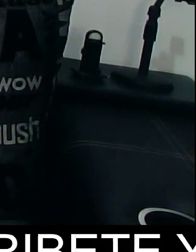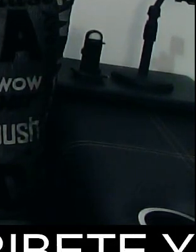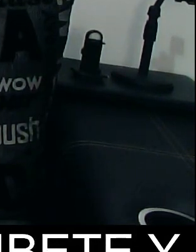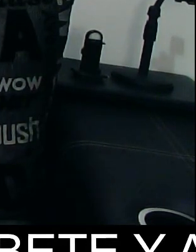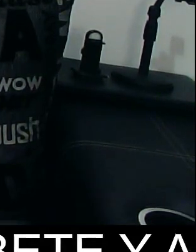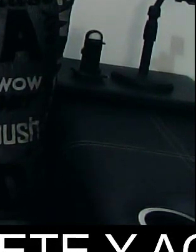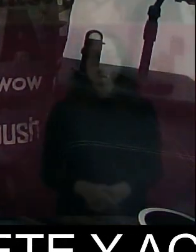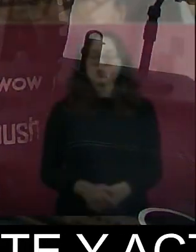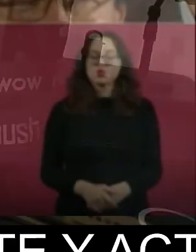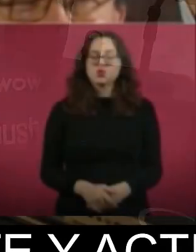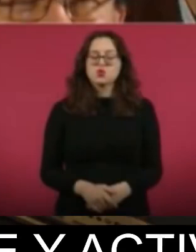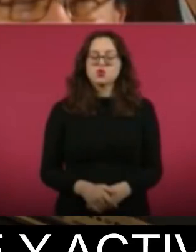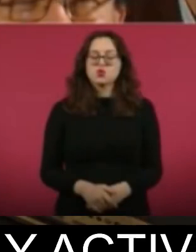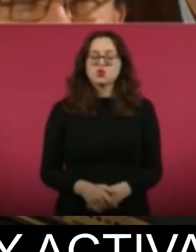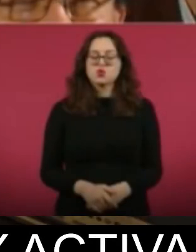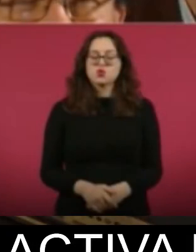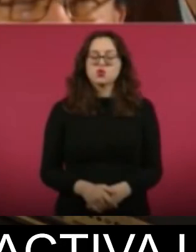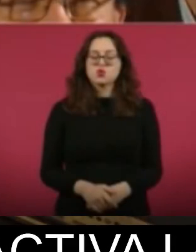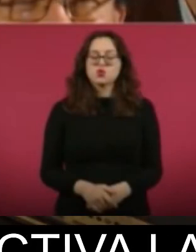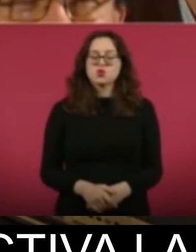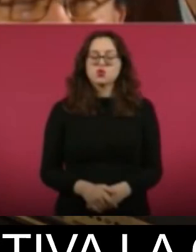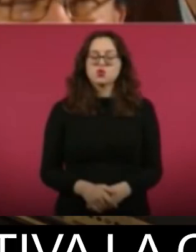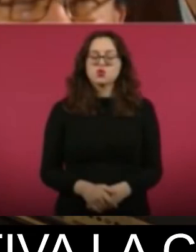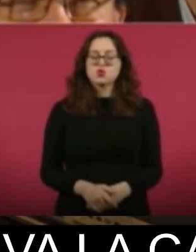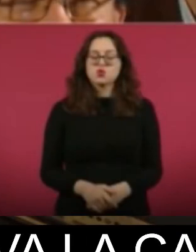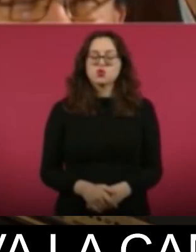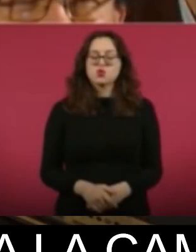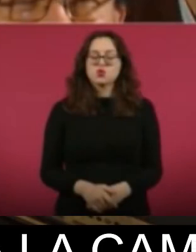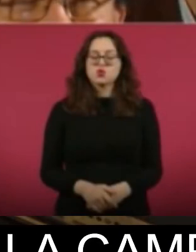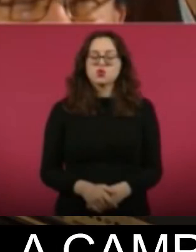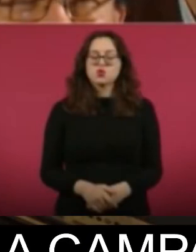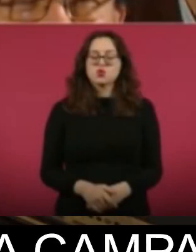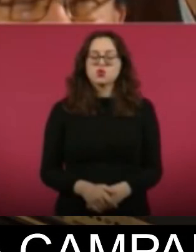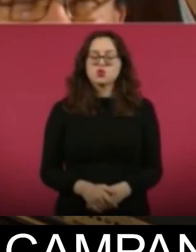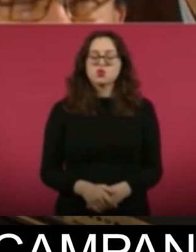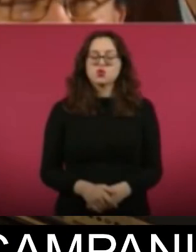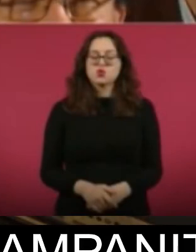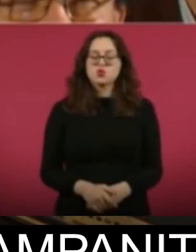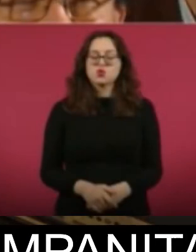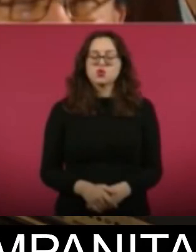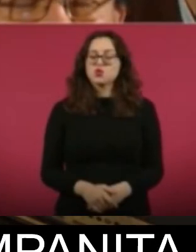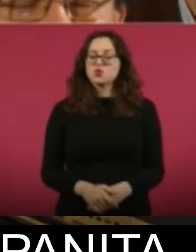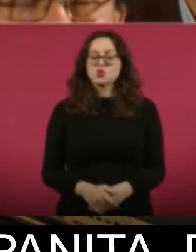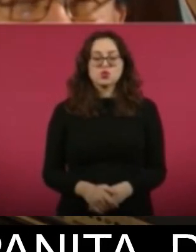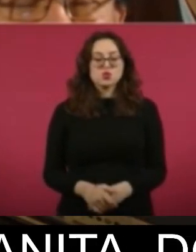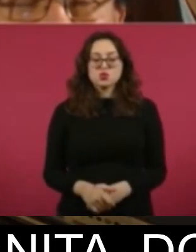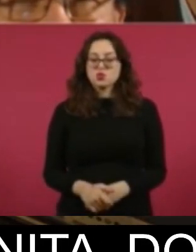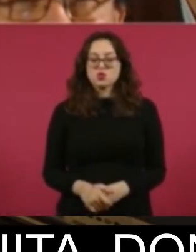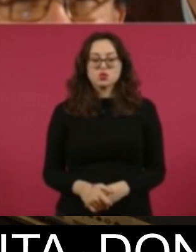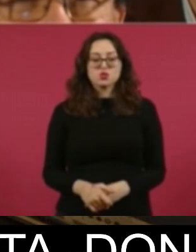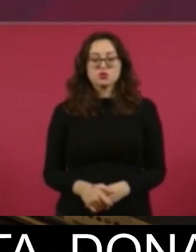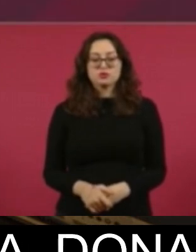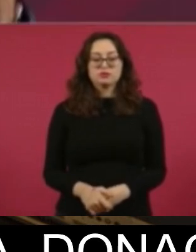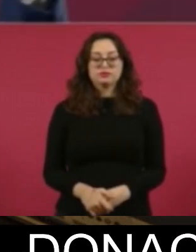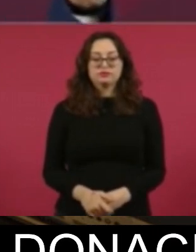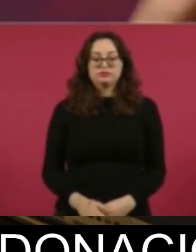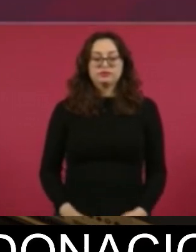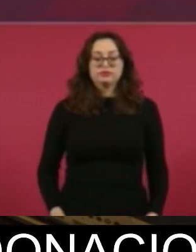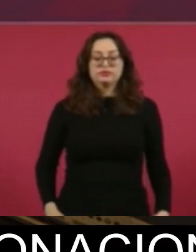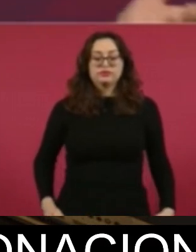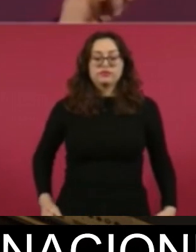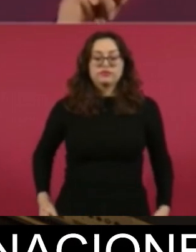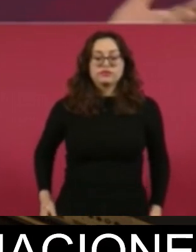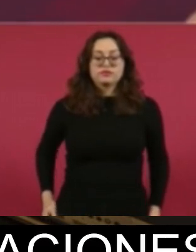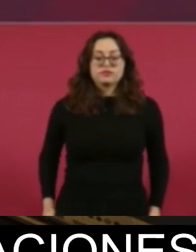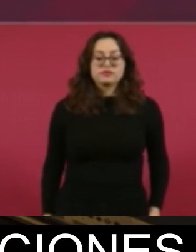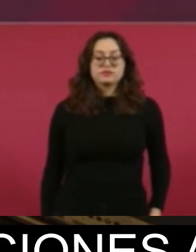que nosotros incentivamos patean el avispero y luego ya no les gusta pero bueno no puedo hablar